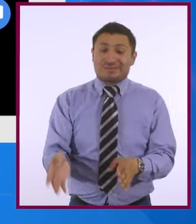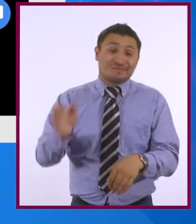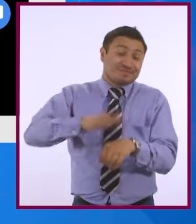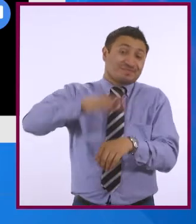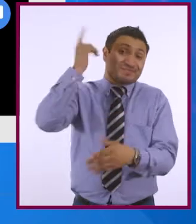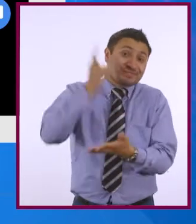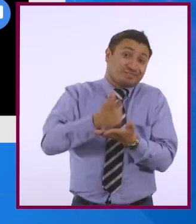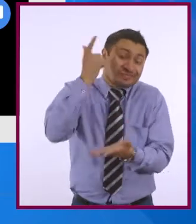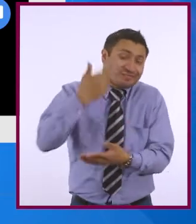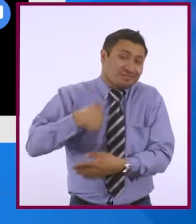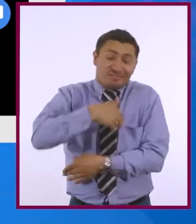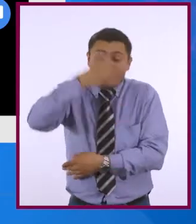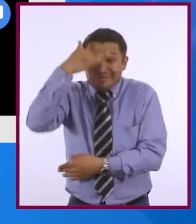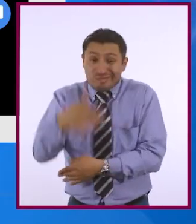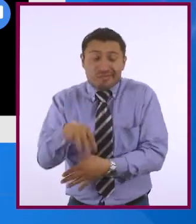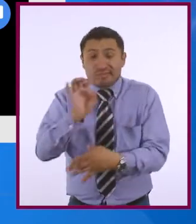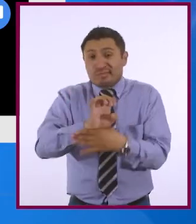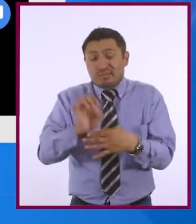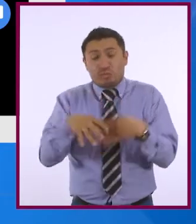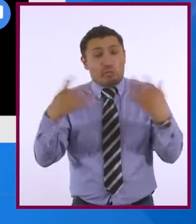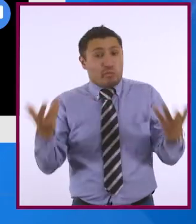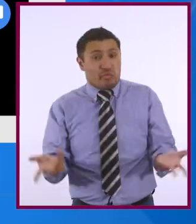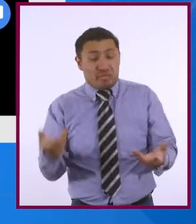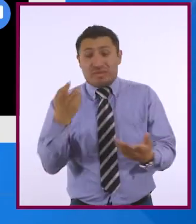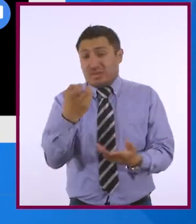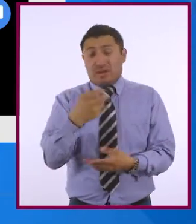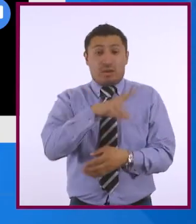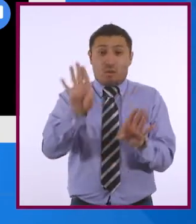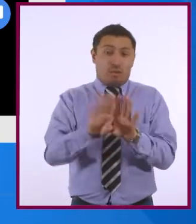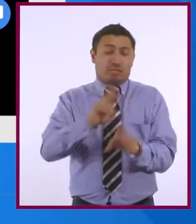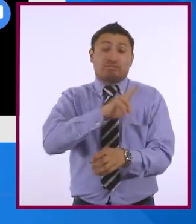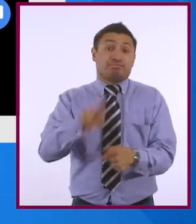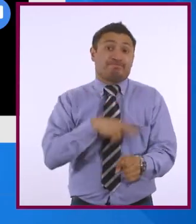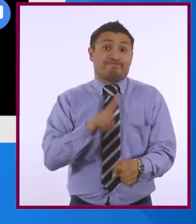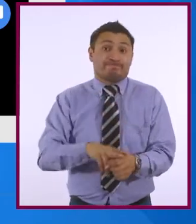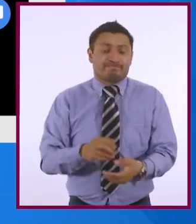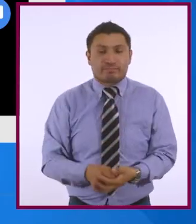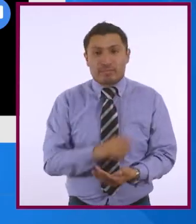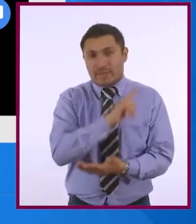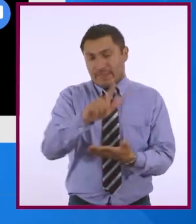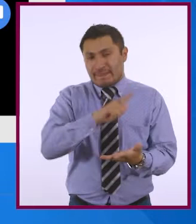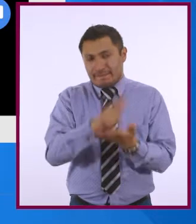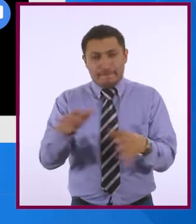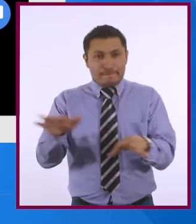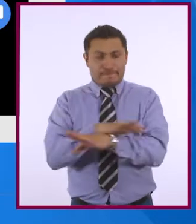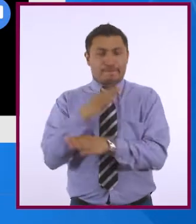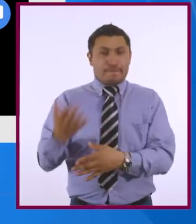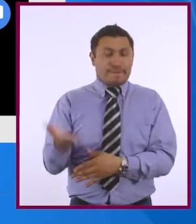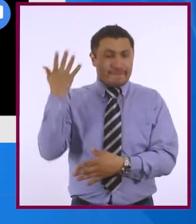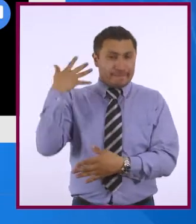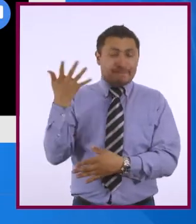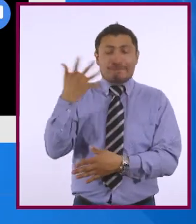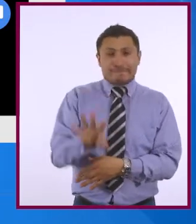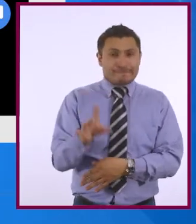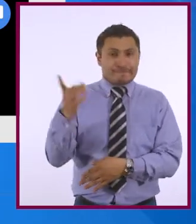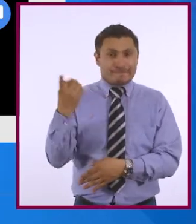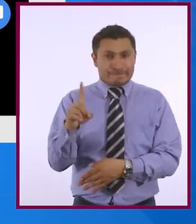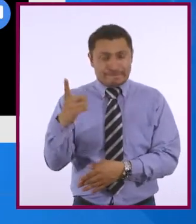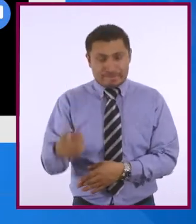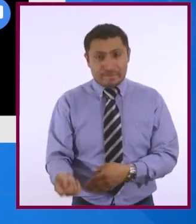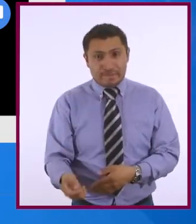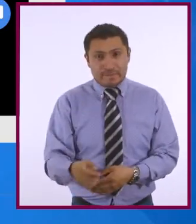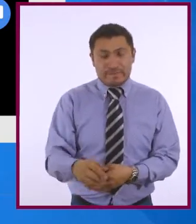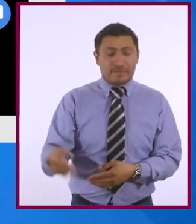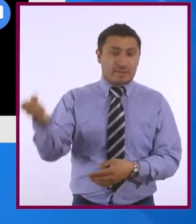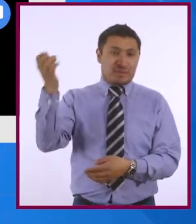que sabemos, ¿no? Entonces, son muy normalizadas. La ley se modificó el pasado 10 de diciembre, fue en el